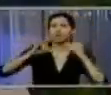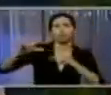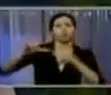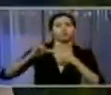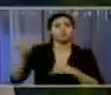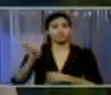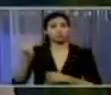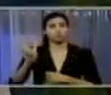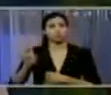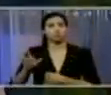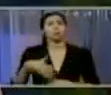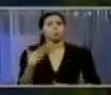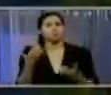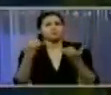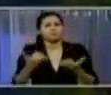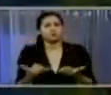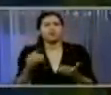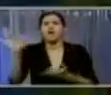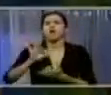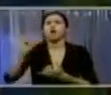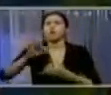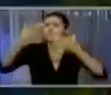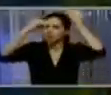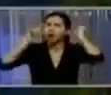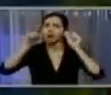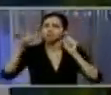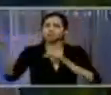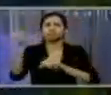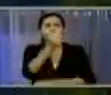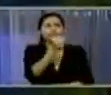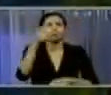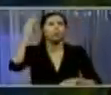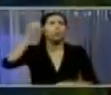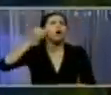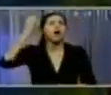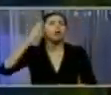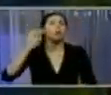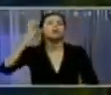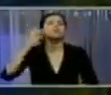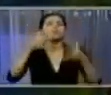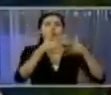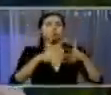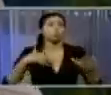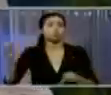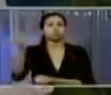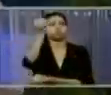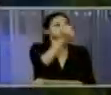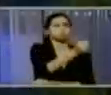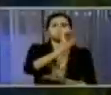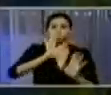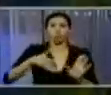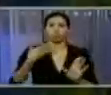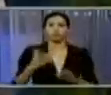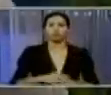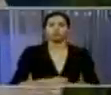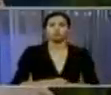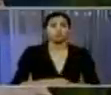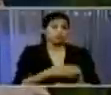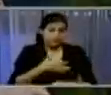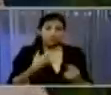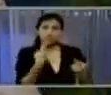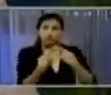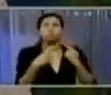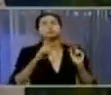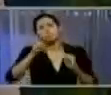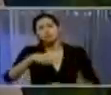puede inmediatamente designar embajador en Washington. Para demostrar, pues, que quieren diálogo, quiero